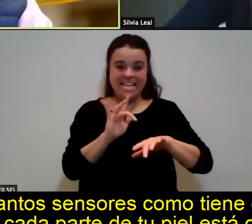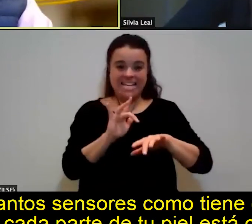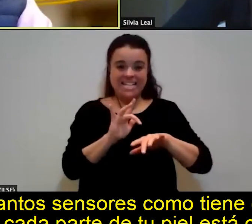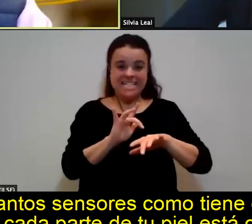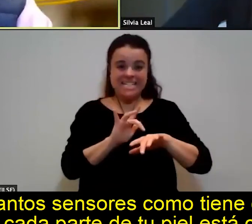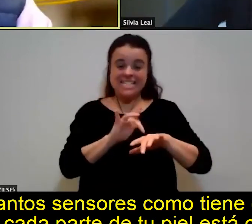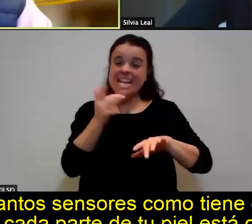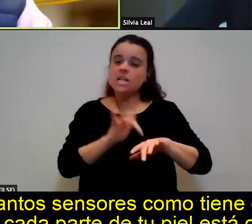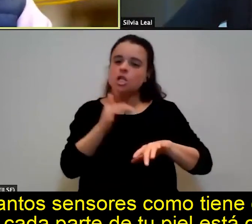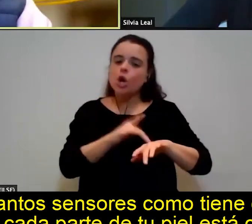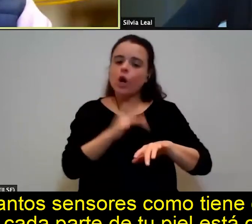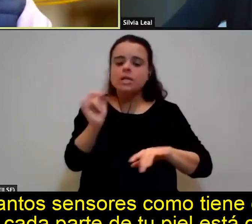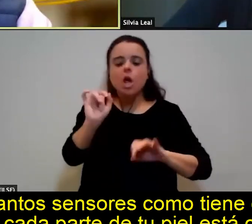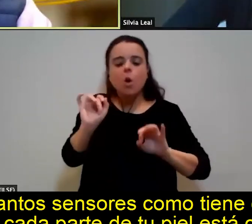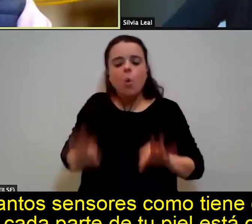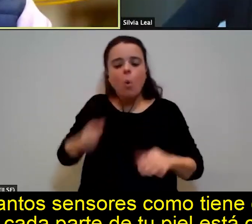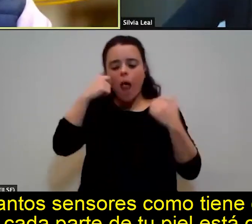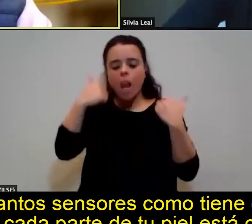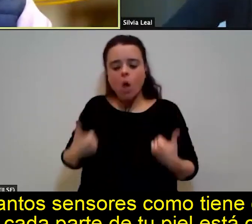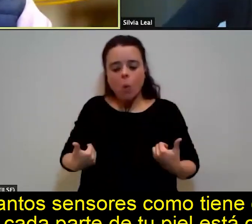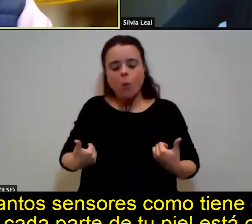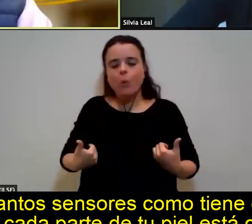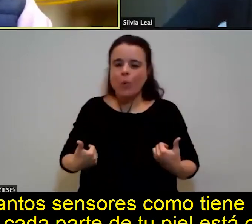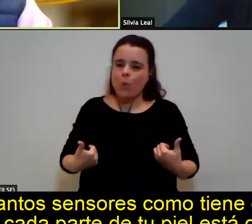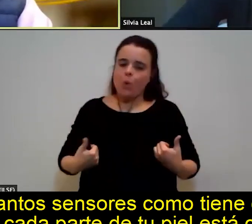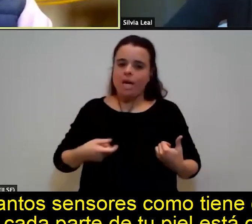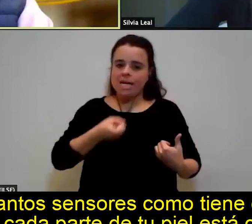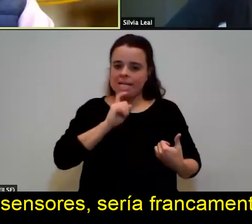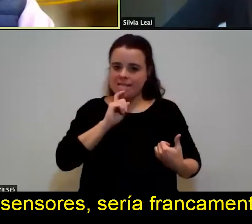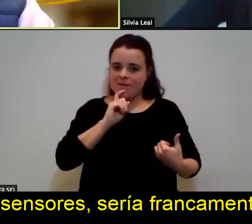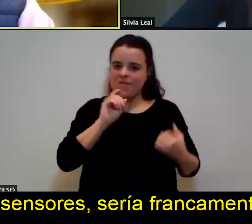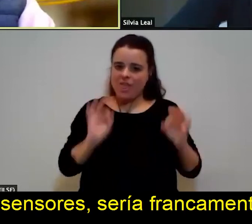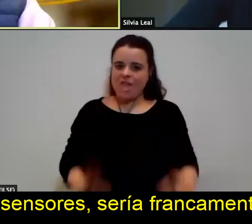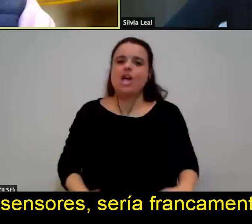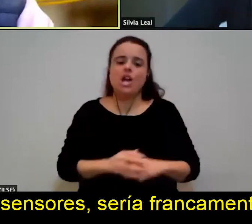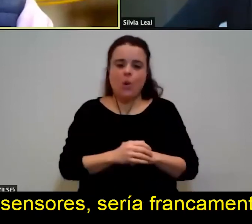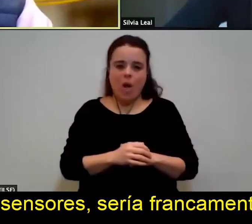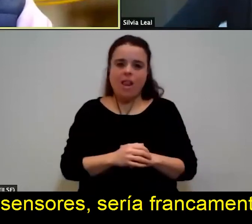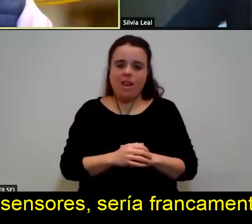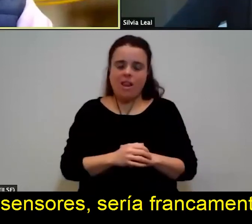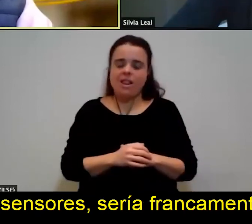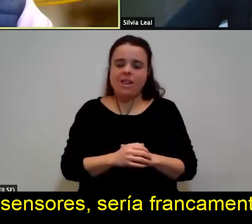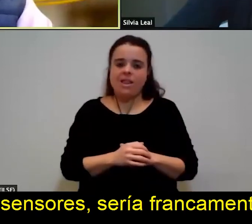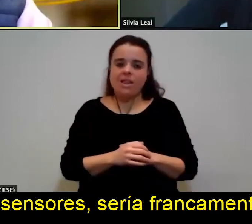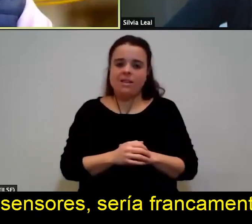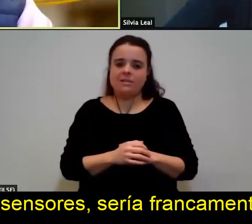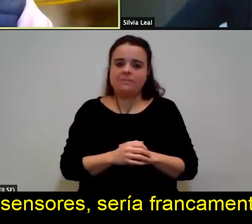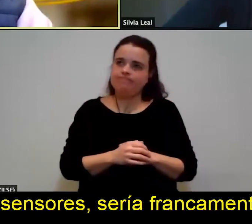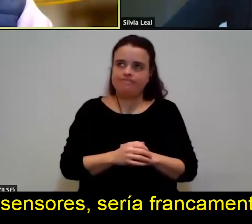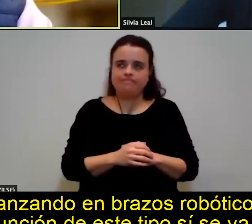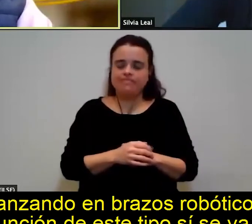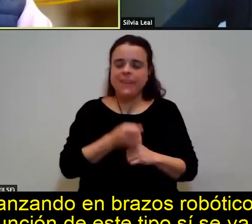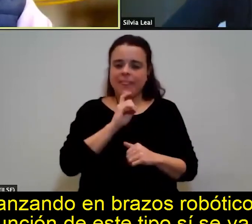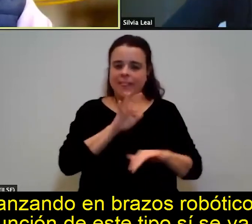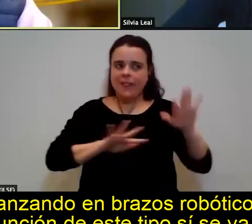porque al final cada parte de tu piel está constituida por muchísimos sensores, sería francamente complejo,